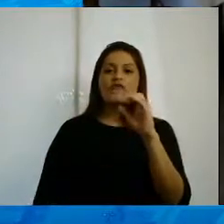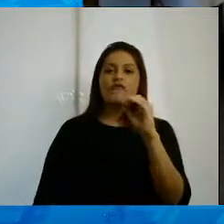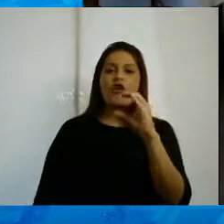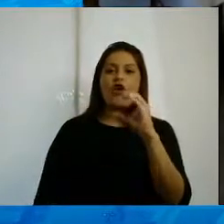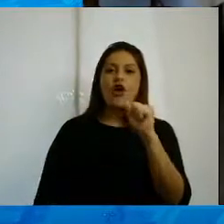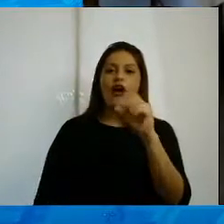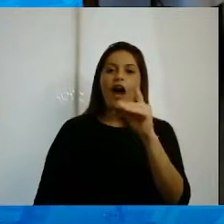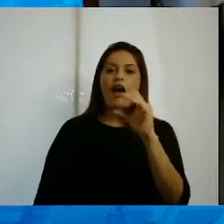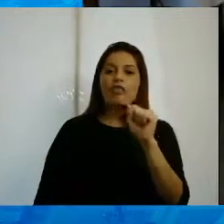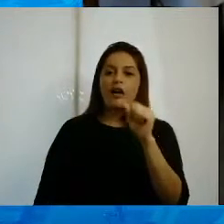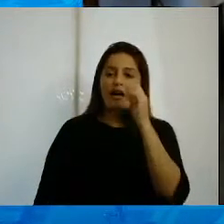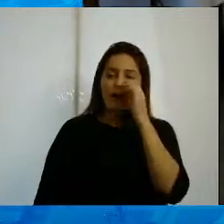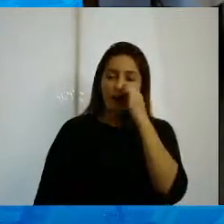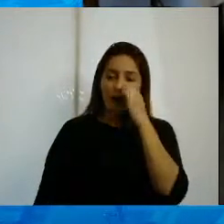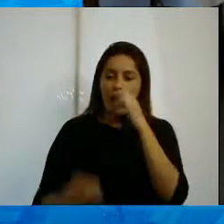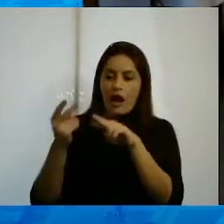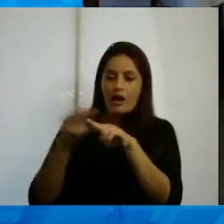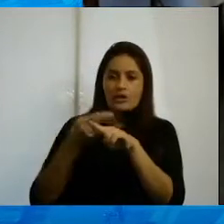estos arriendos de estas dos camionetas.